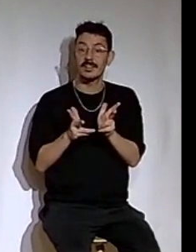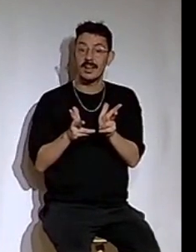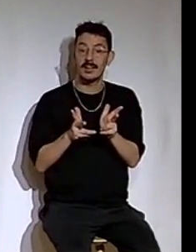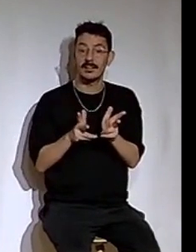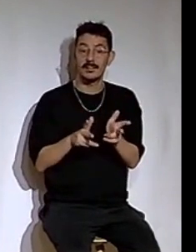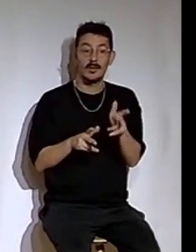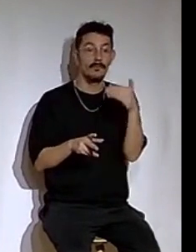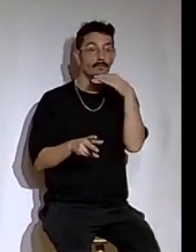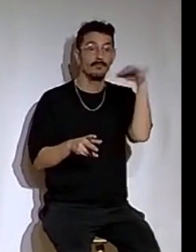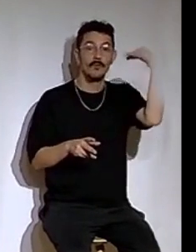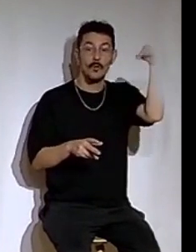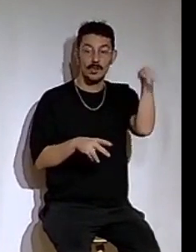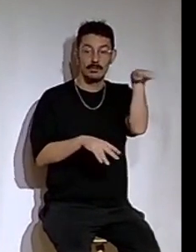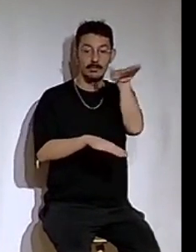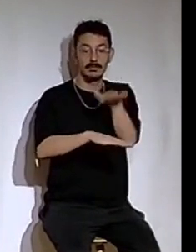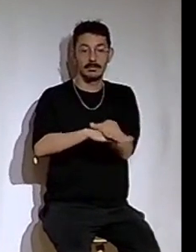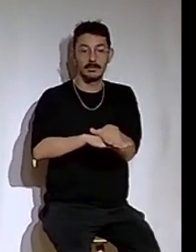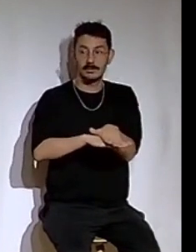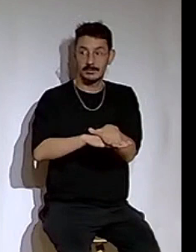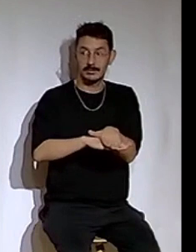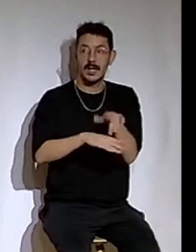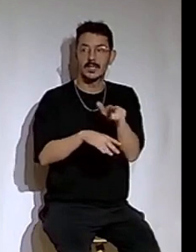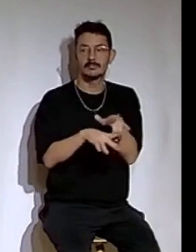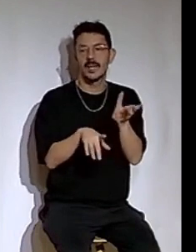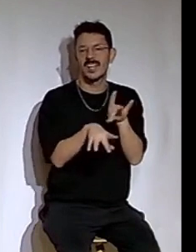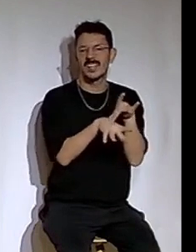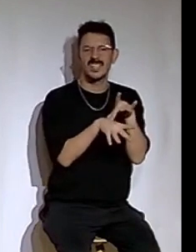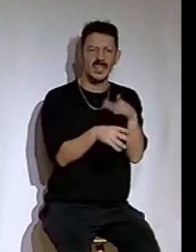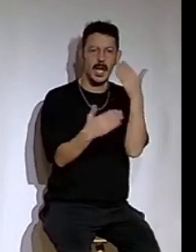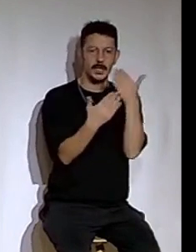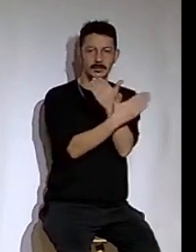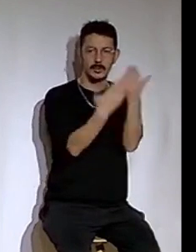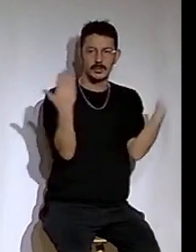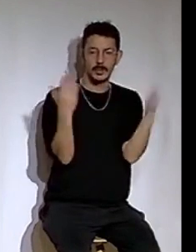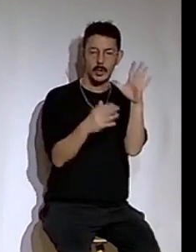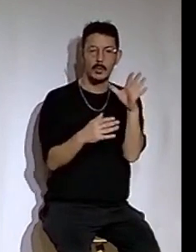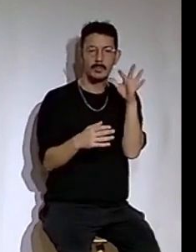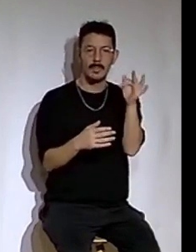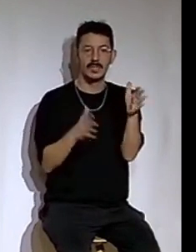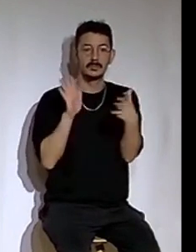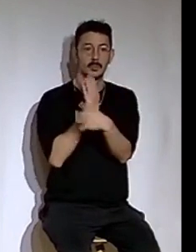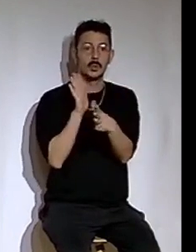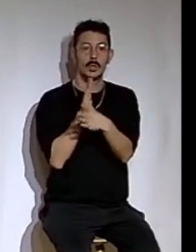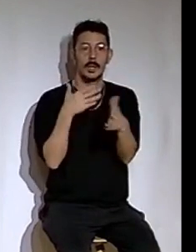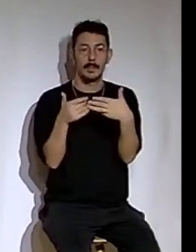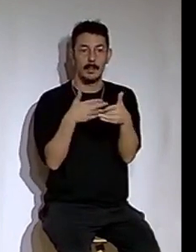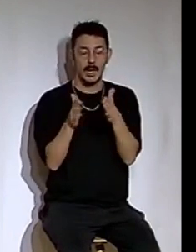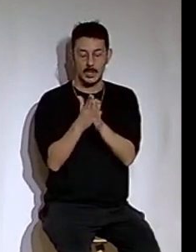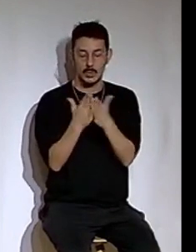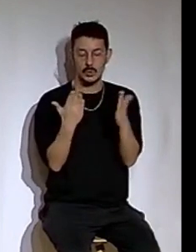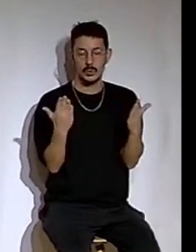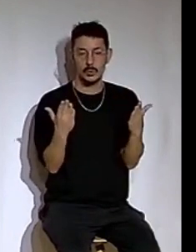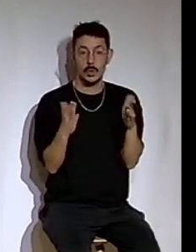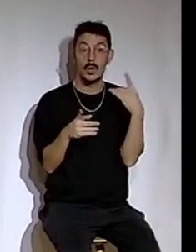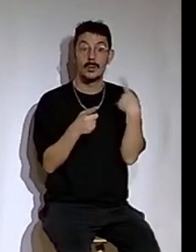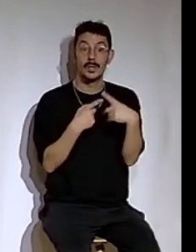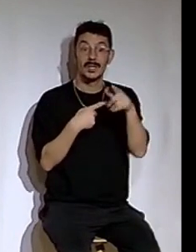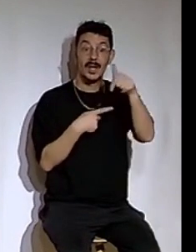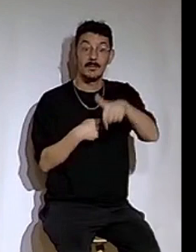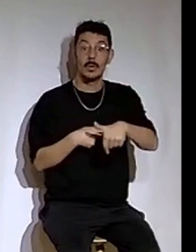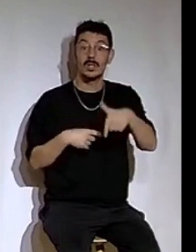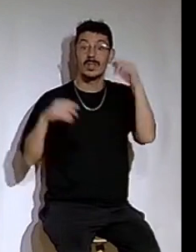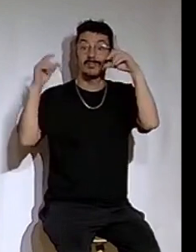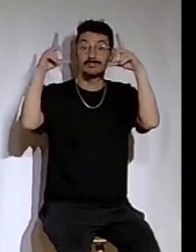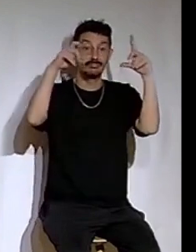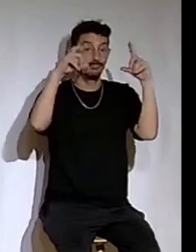que es bueno aparte lo que es la guía de la Expo y el programa de Mac tenía un full porque voy a estar en fotos del arte y